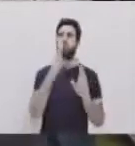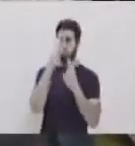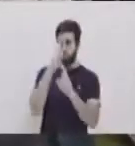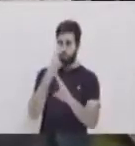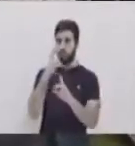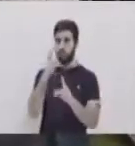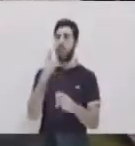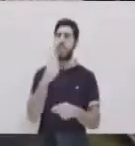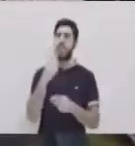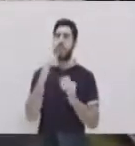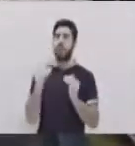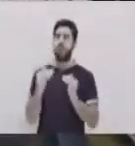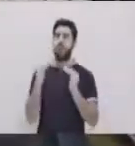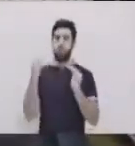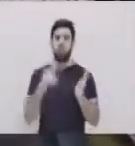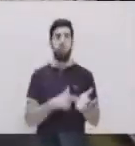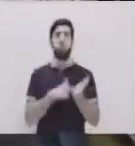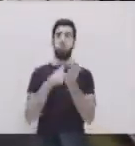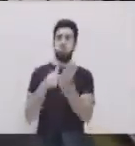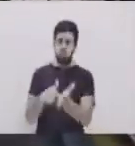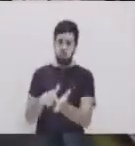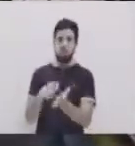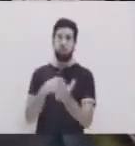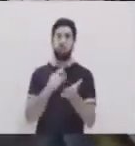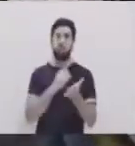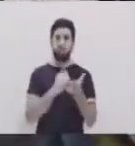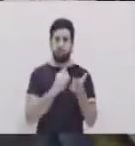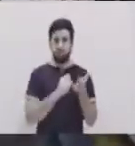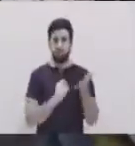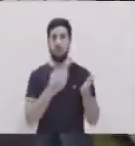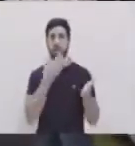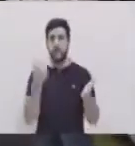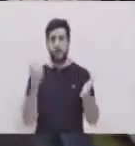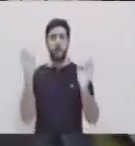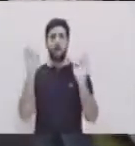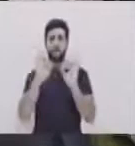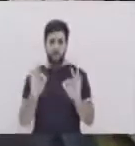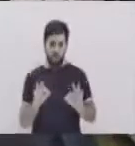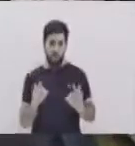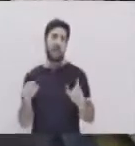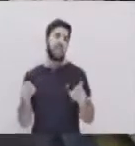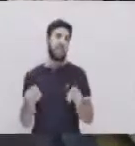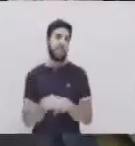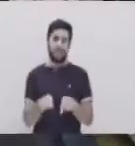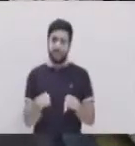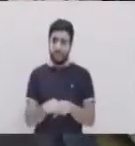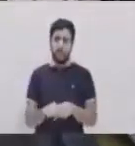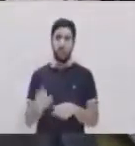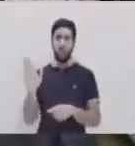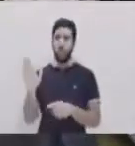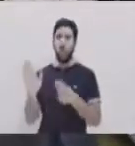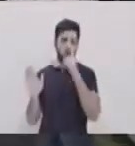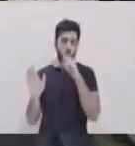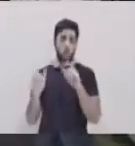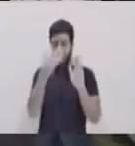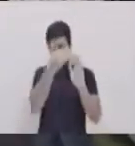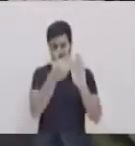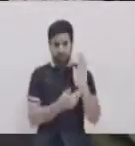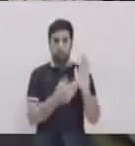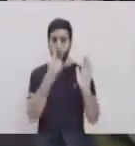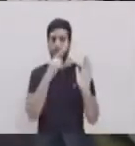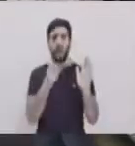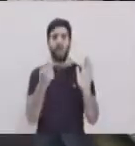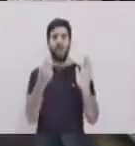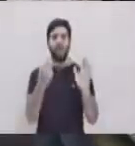un director y la redacción, el mensaje pues está redactado de mejor manera. De igual manera pues no hay falta de